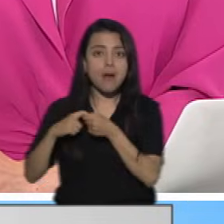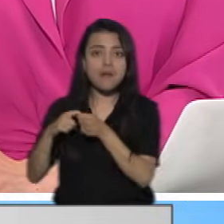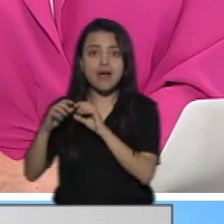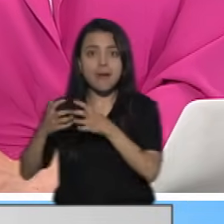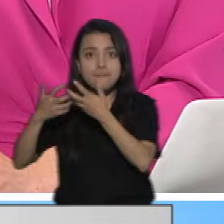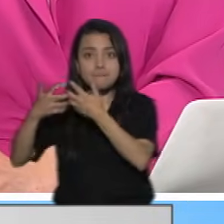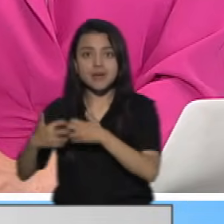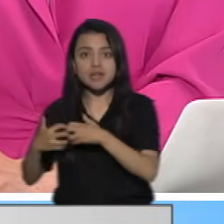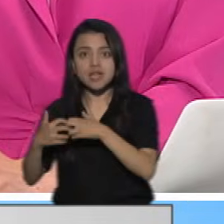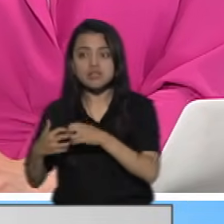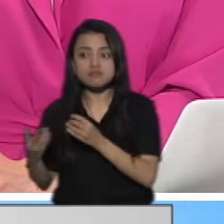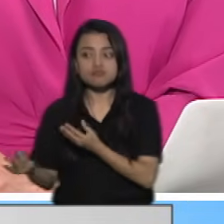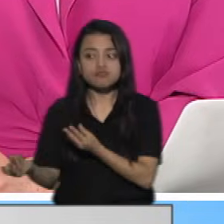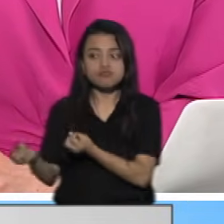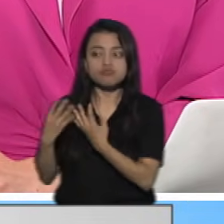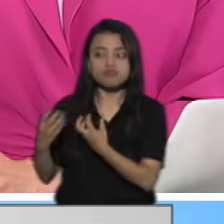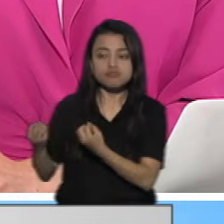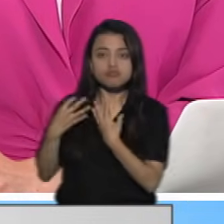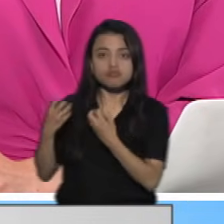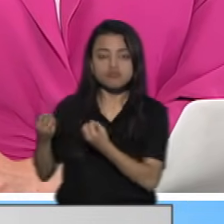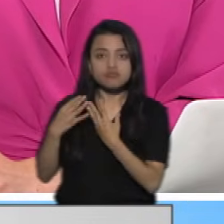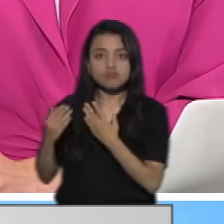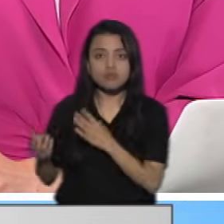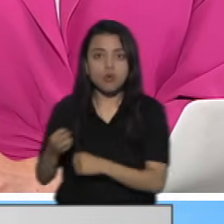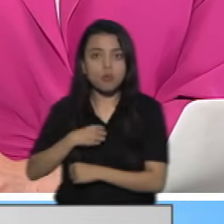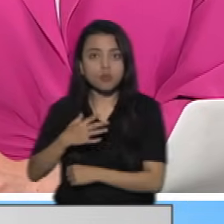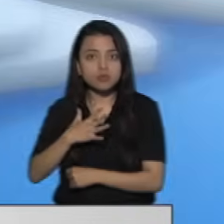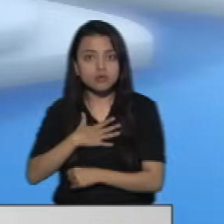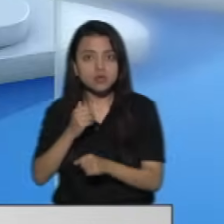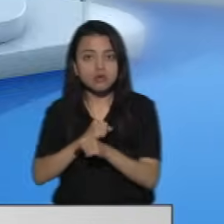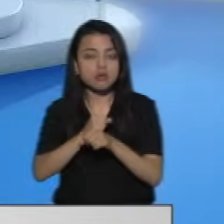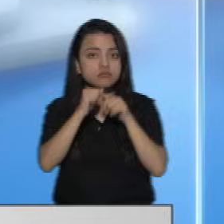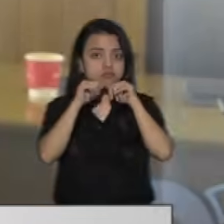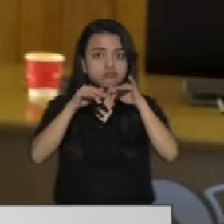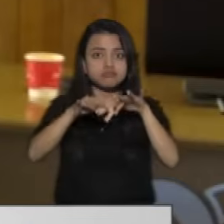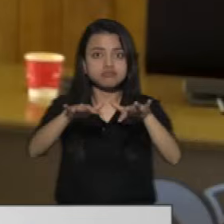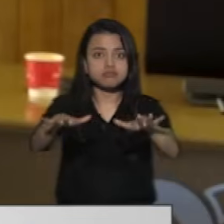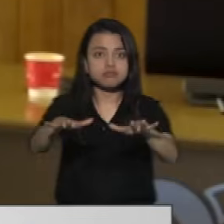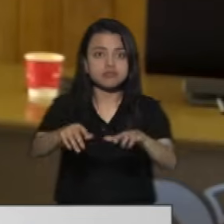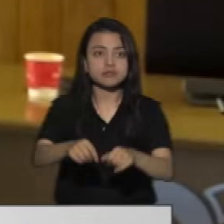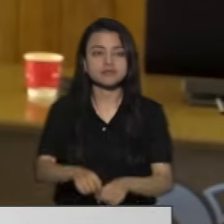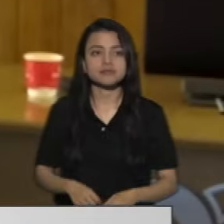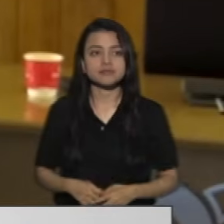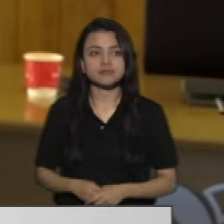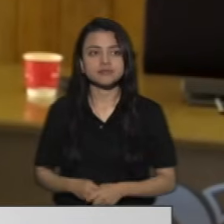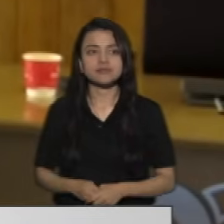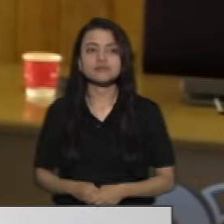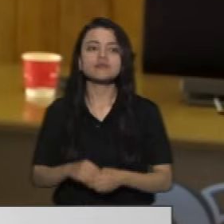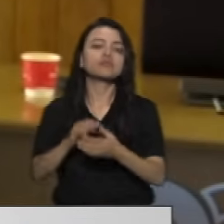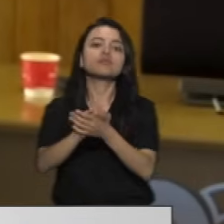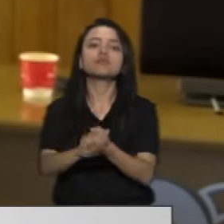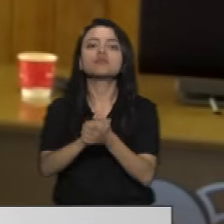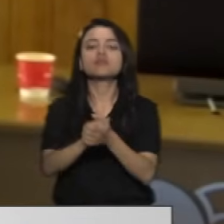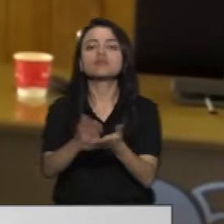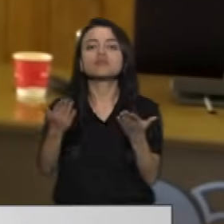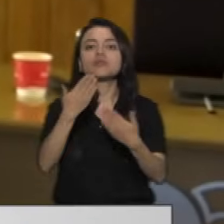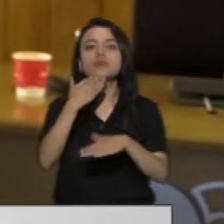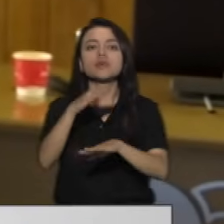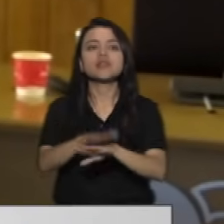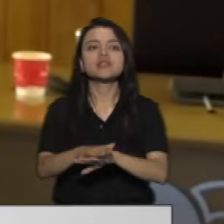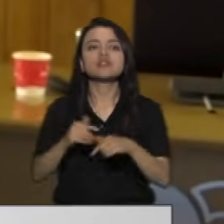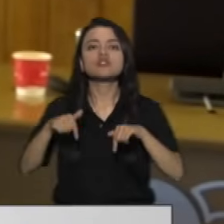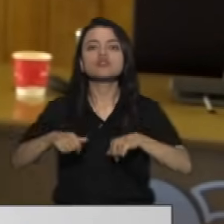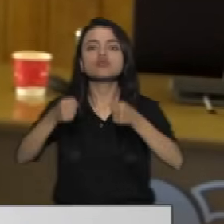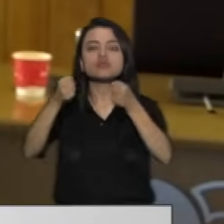Armando Rojas, ¿cómo funciona esta nueva bolsa de empleo? Buenas tardes. Muy buenas tardes, los saludo desde el norte de Bogotá, aquí en la sede de